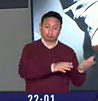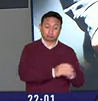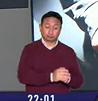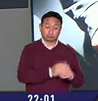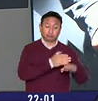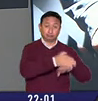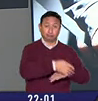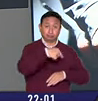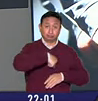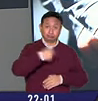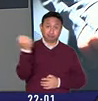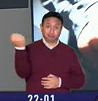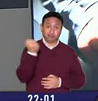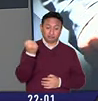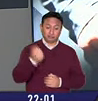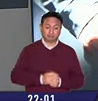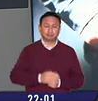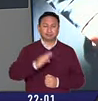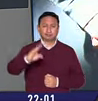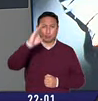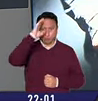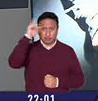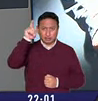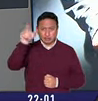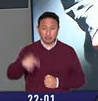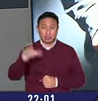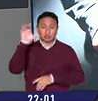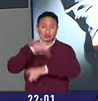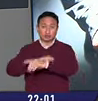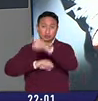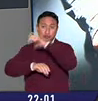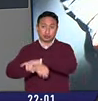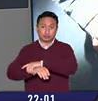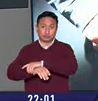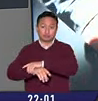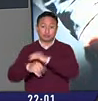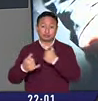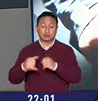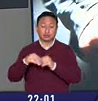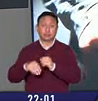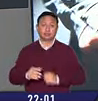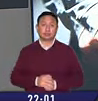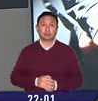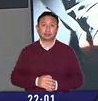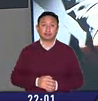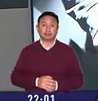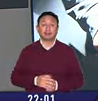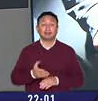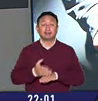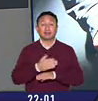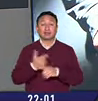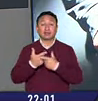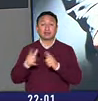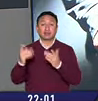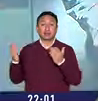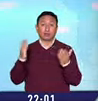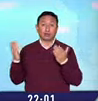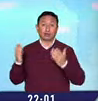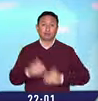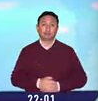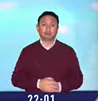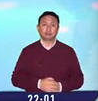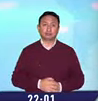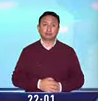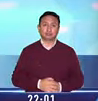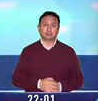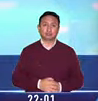intentó suicidarse. La Policía Nacional capturó al sospechoso, quien se encontraba con libertad condicional. Tranquilo.